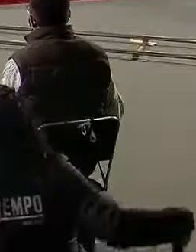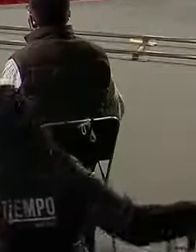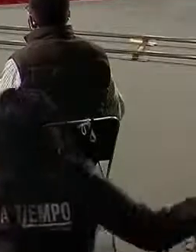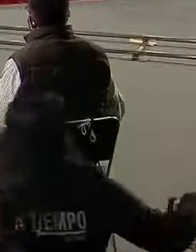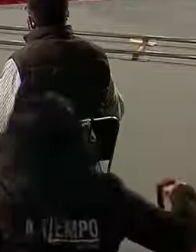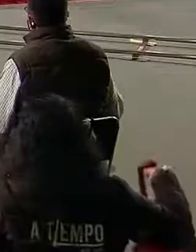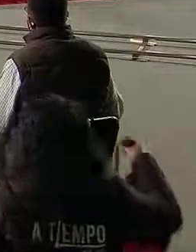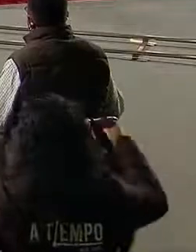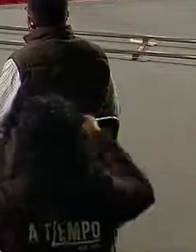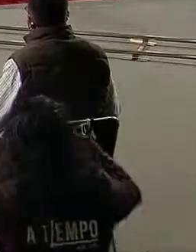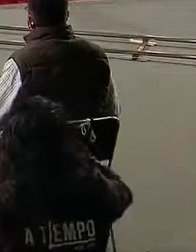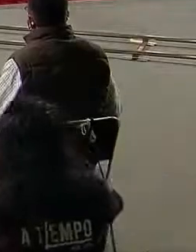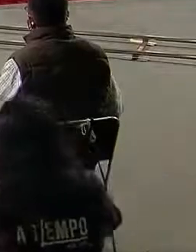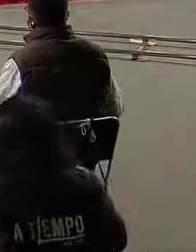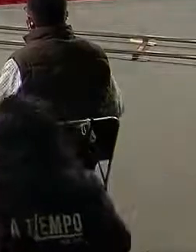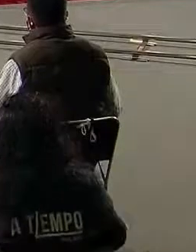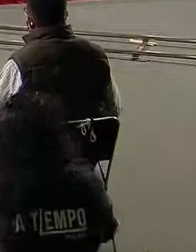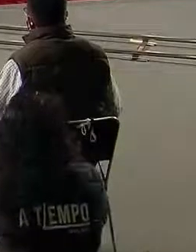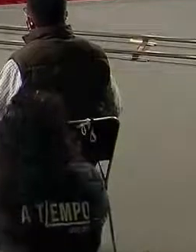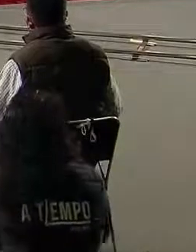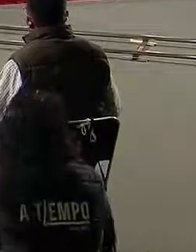Buenos días.